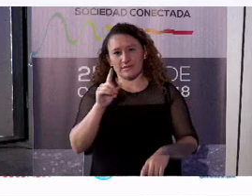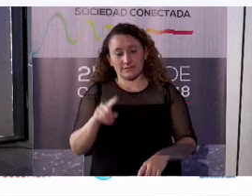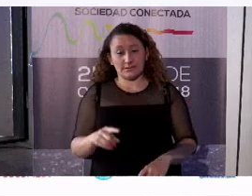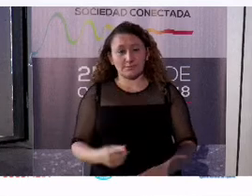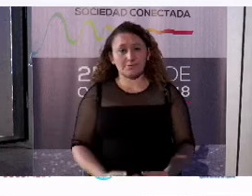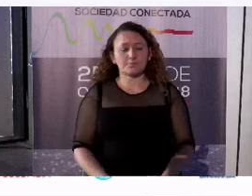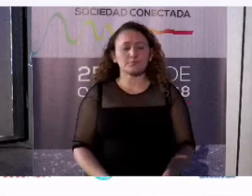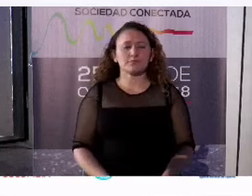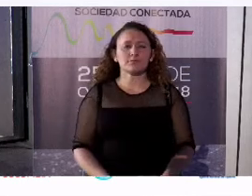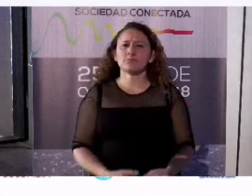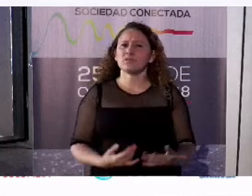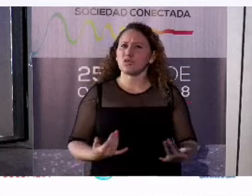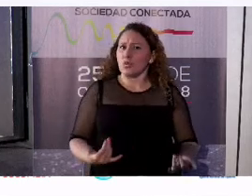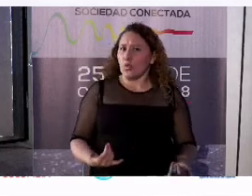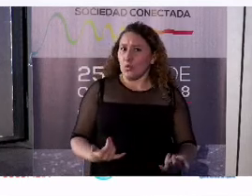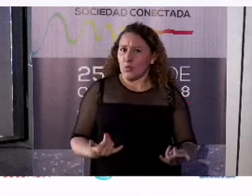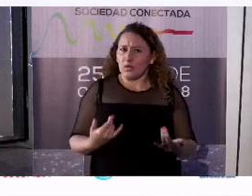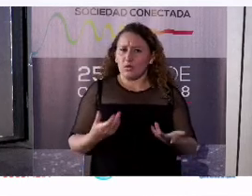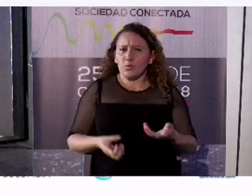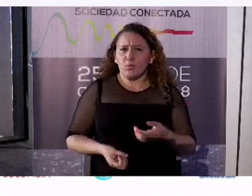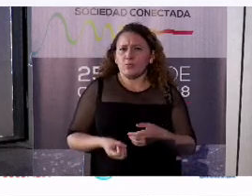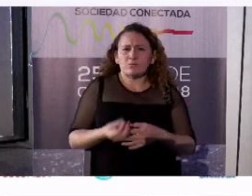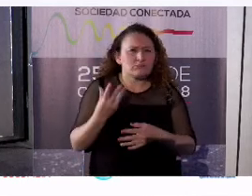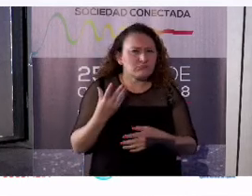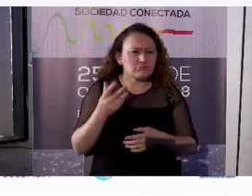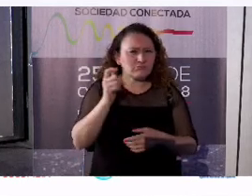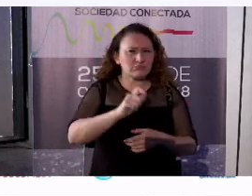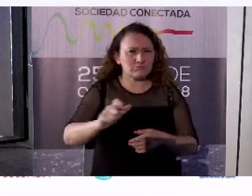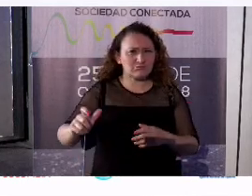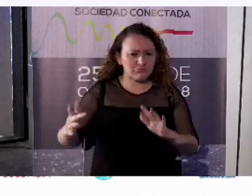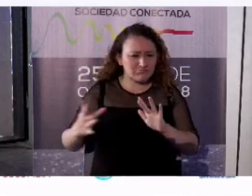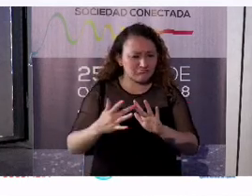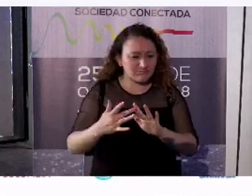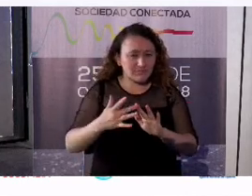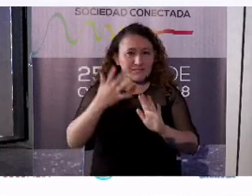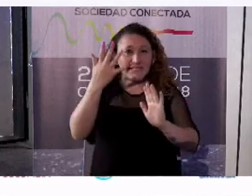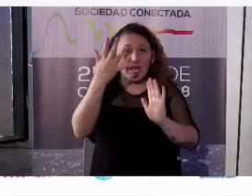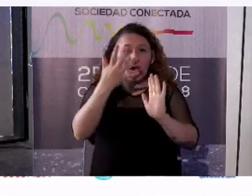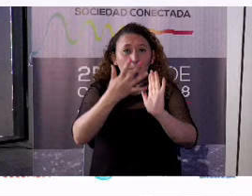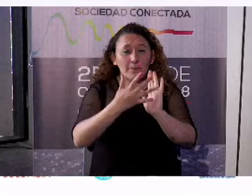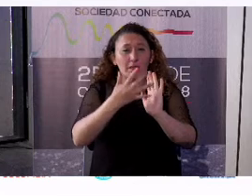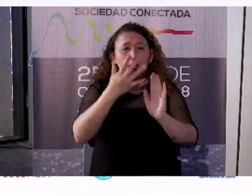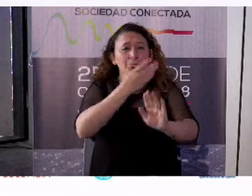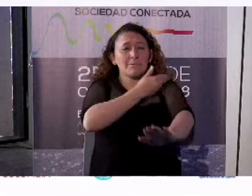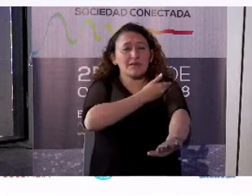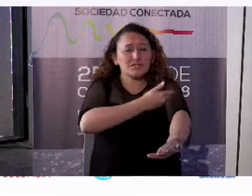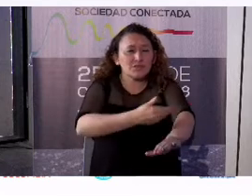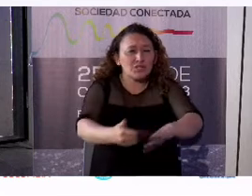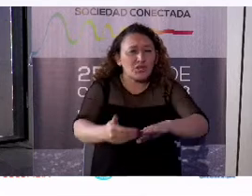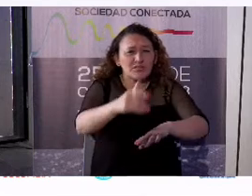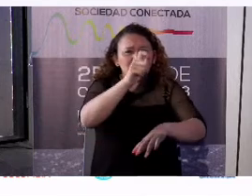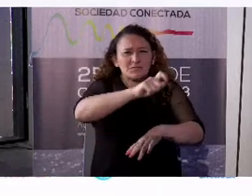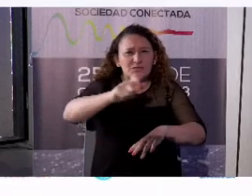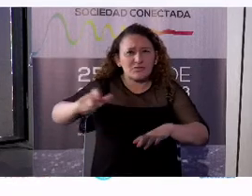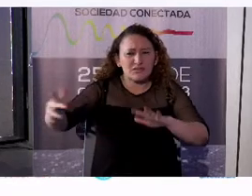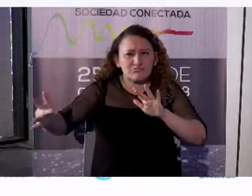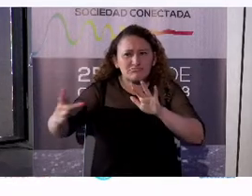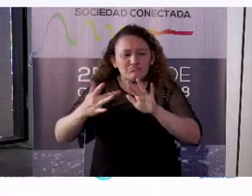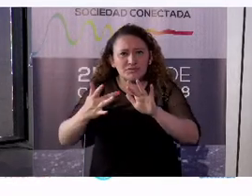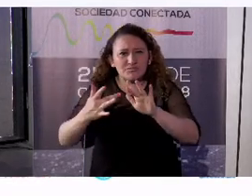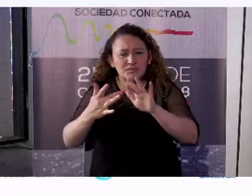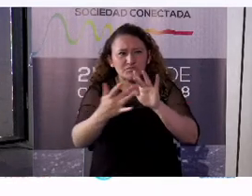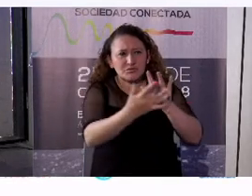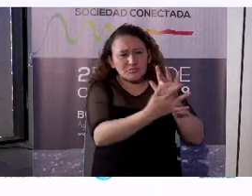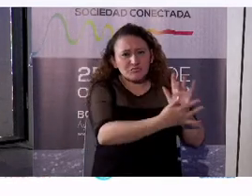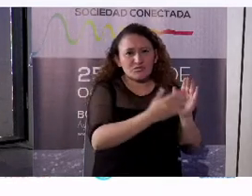nosotros hoy eh 5000 millones de personas conectadas a los servicios móviles esto en